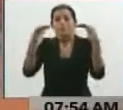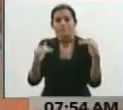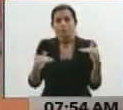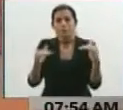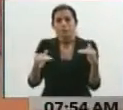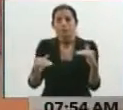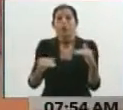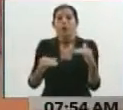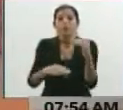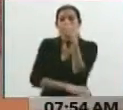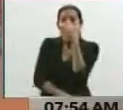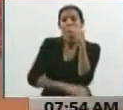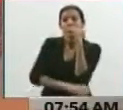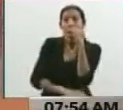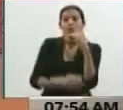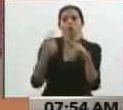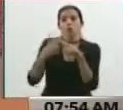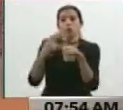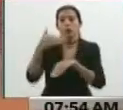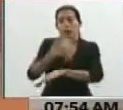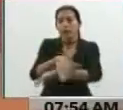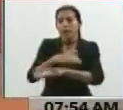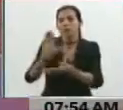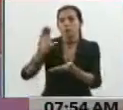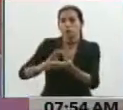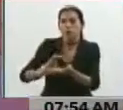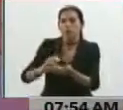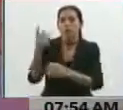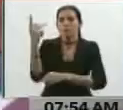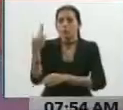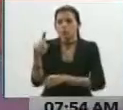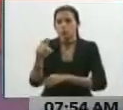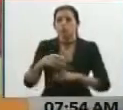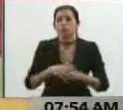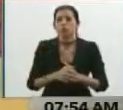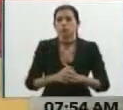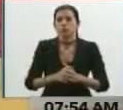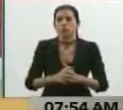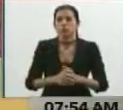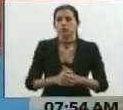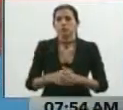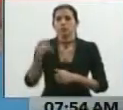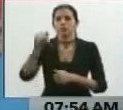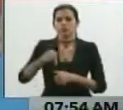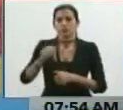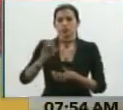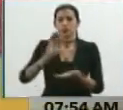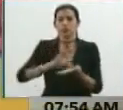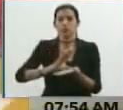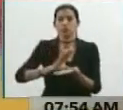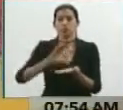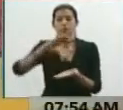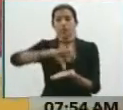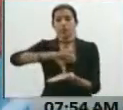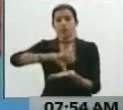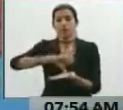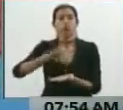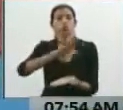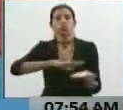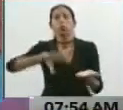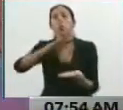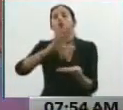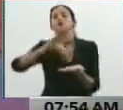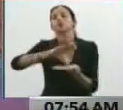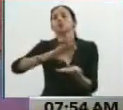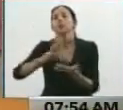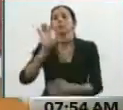delictivo en las ciudades las diferentes parroquias este que componen nuestra nuestra ciudad capital y en todas las ciudades del país es